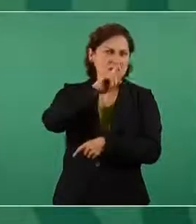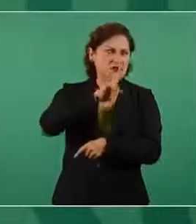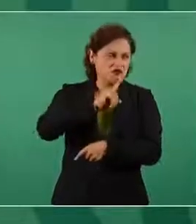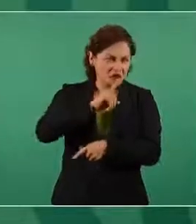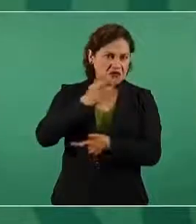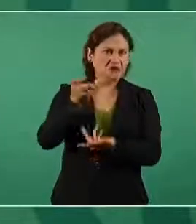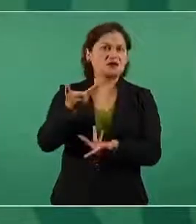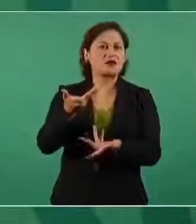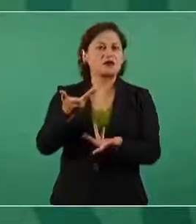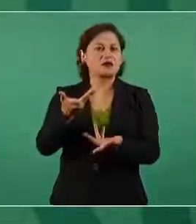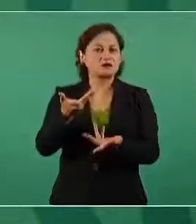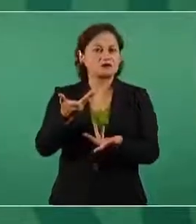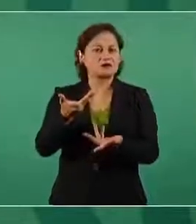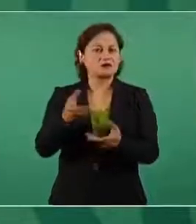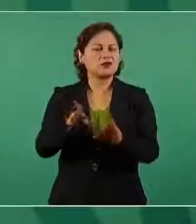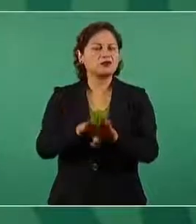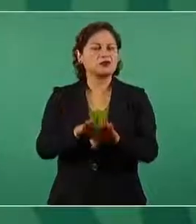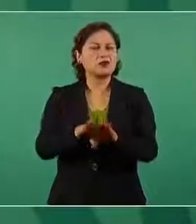el dedicarnos